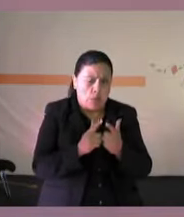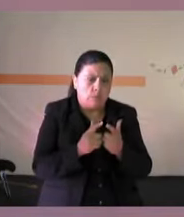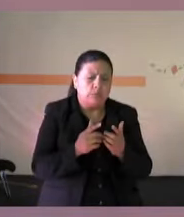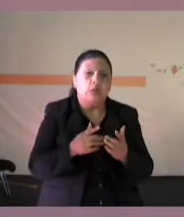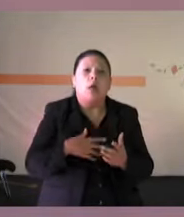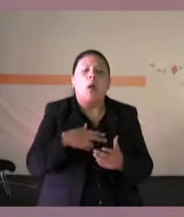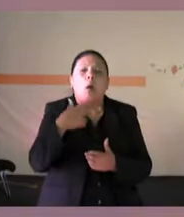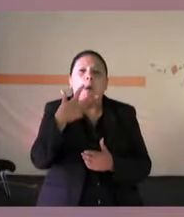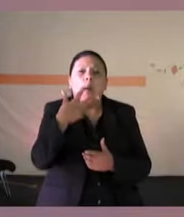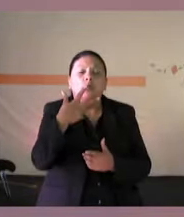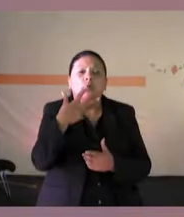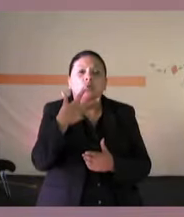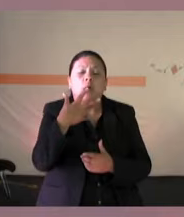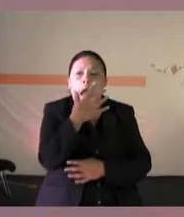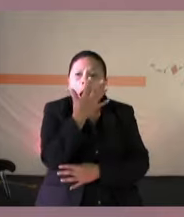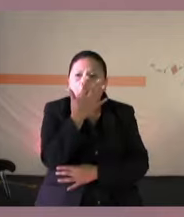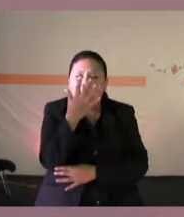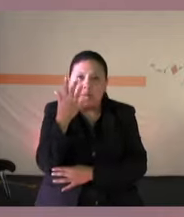son 8 árboles.